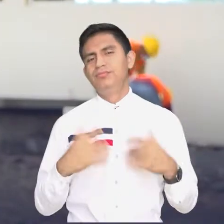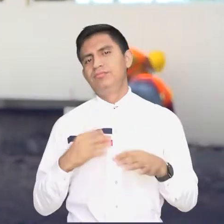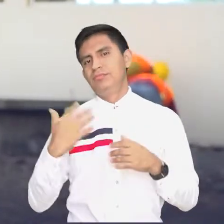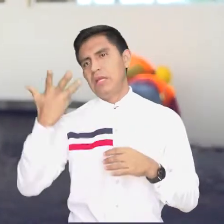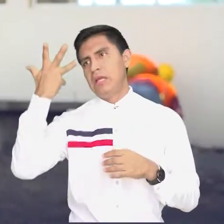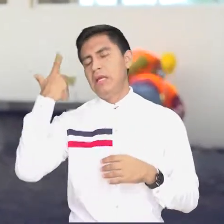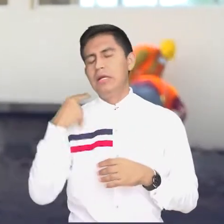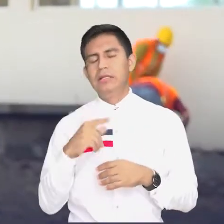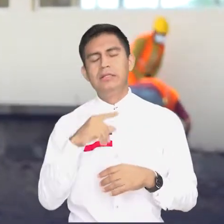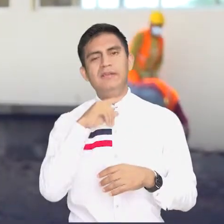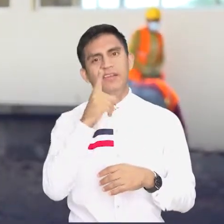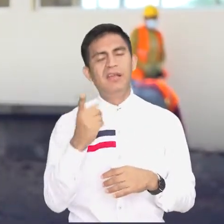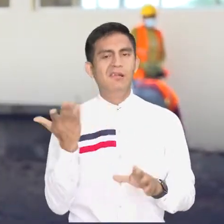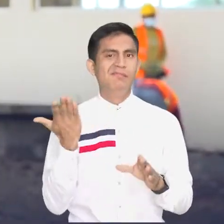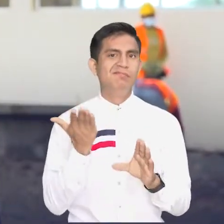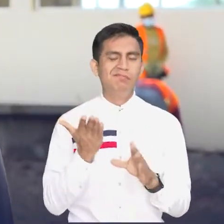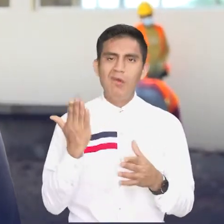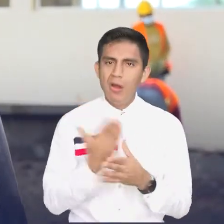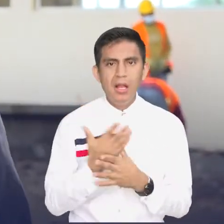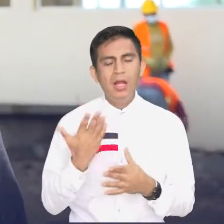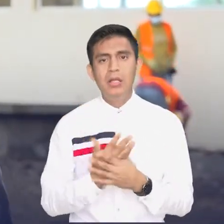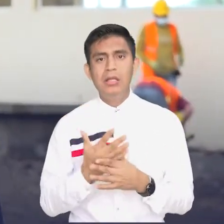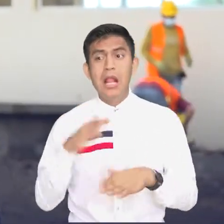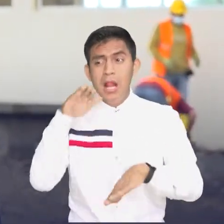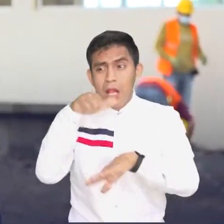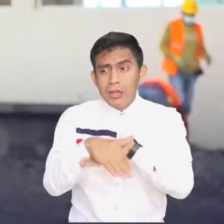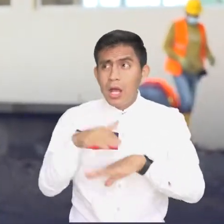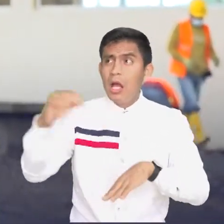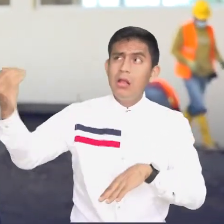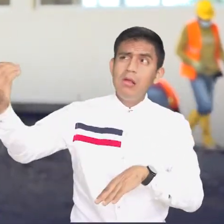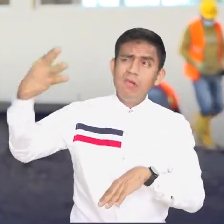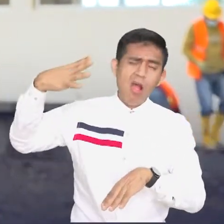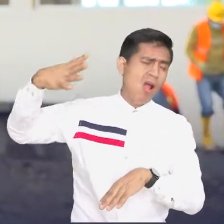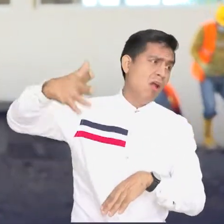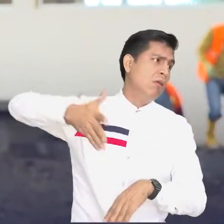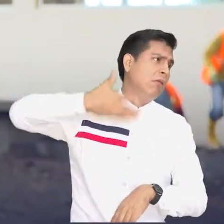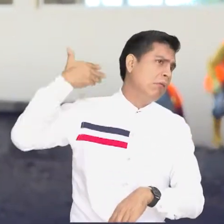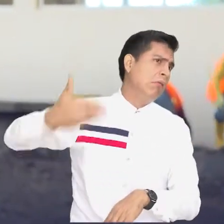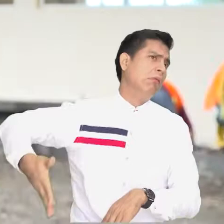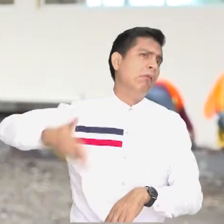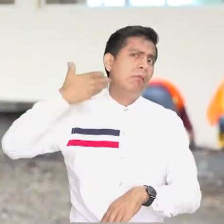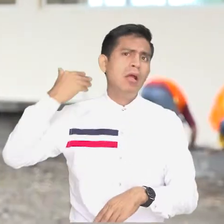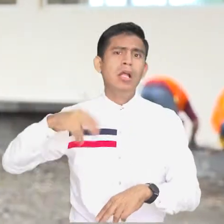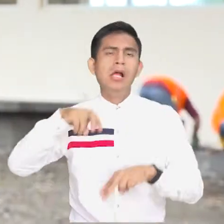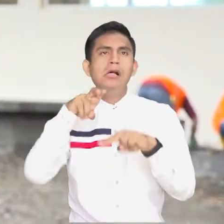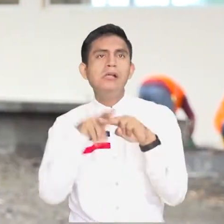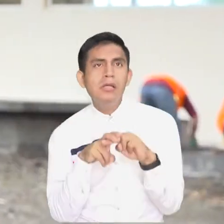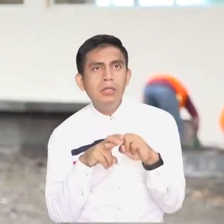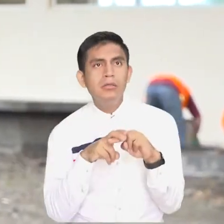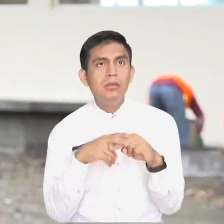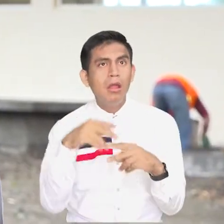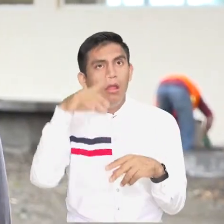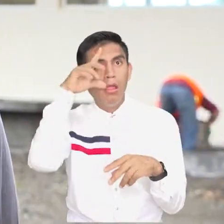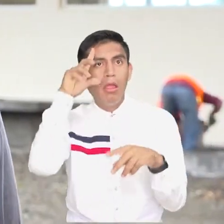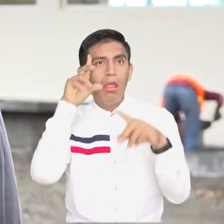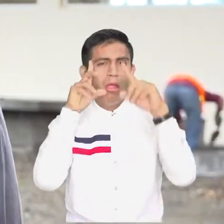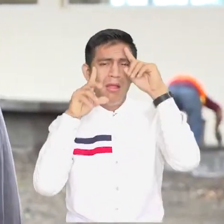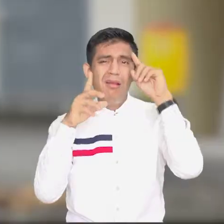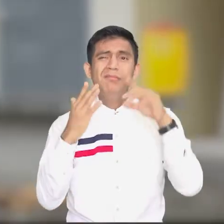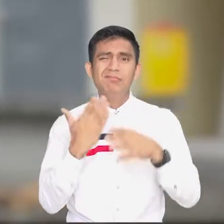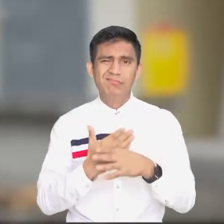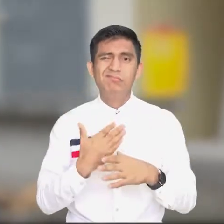Claro, era molestoso por lo que hacía de tarde, hacía un calor infernal y era molestoso para nosotros que estudiábamos en la